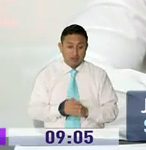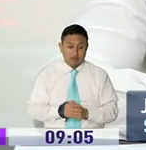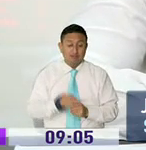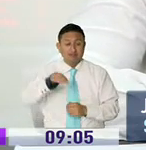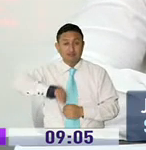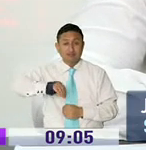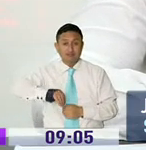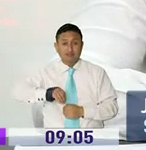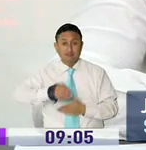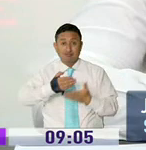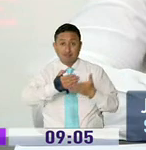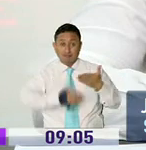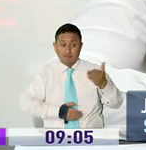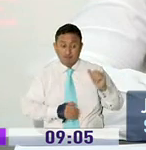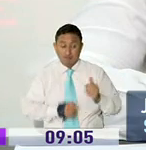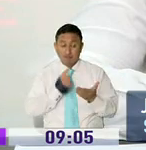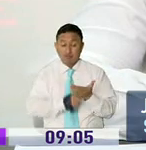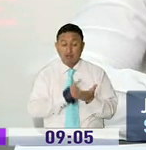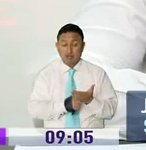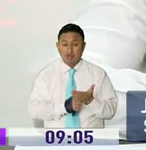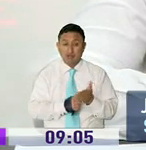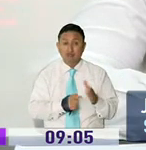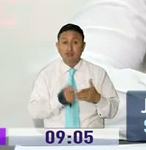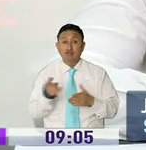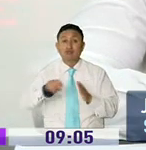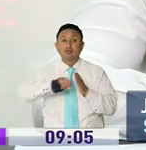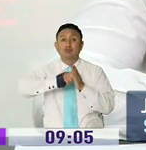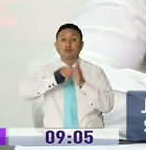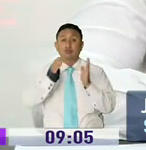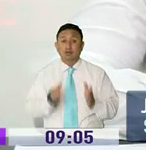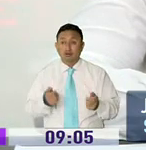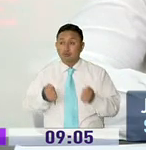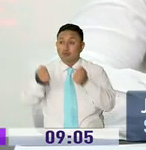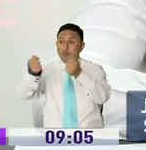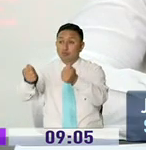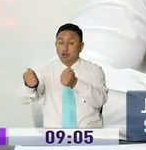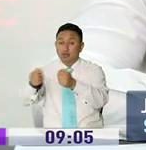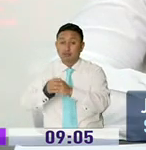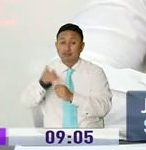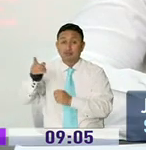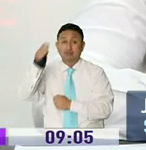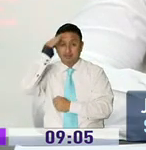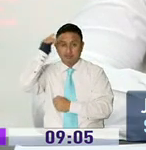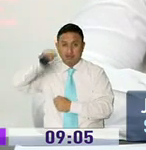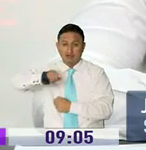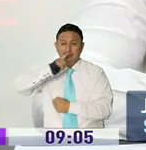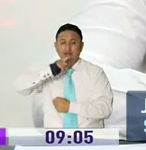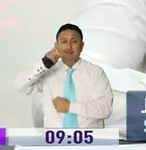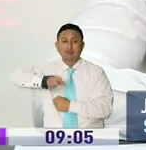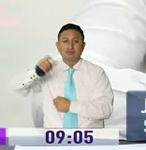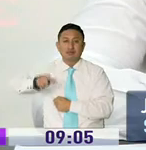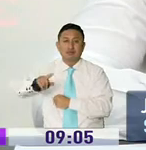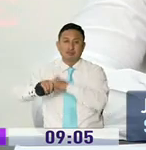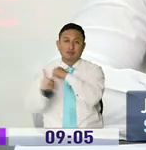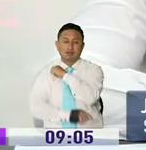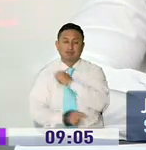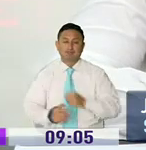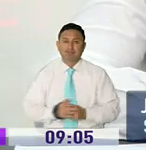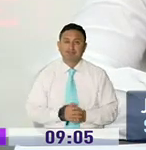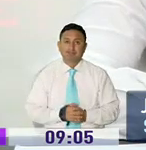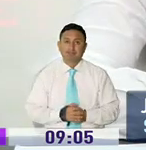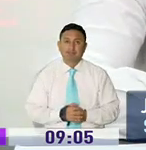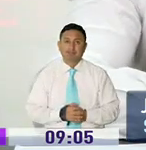trasladando estos resultados de este análisis a la Contraloría General del Estado para que se determinen además las responsabilidades administrativas del caso.